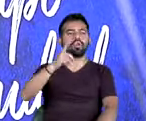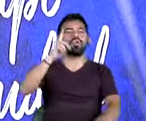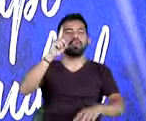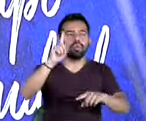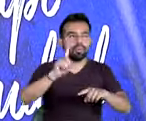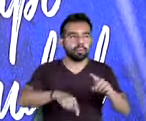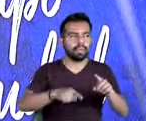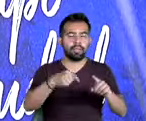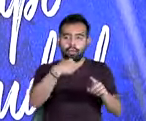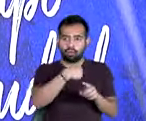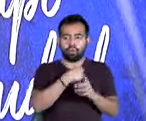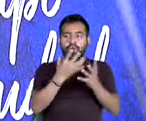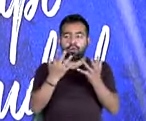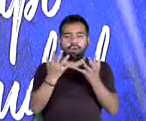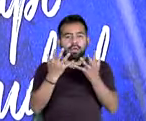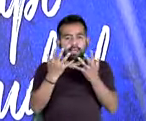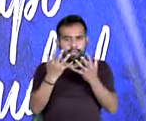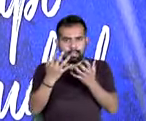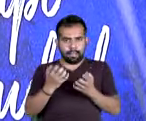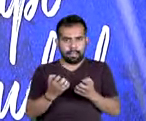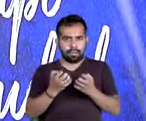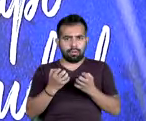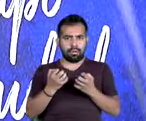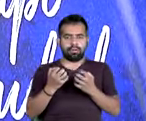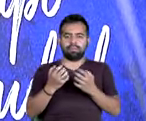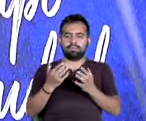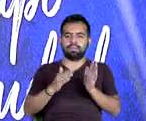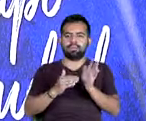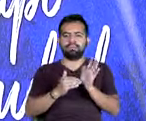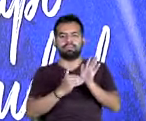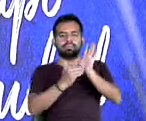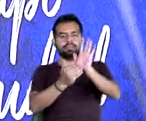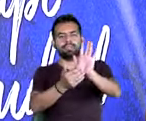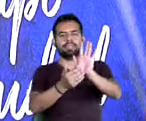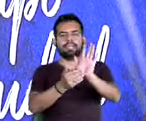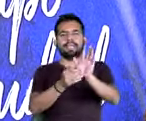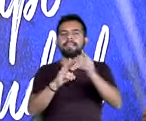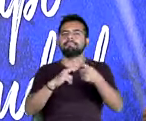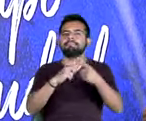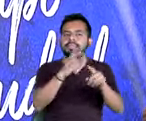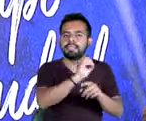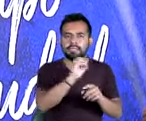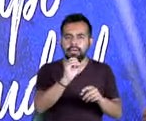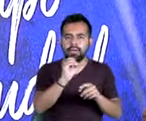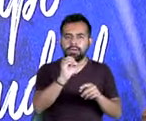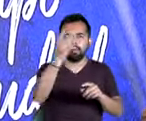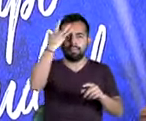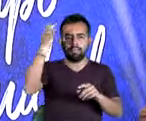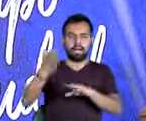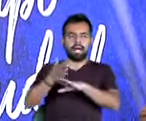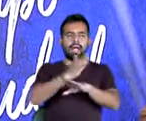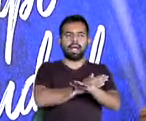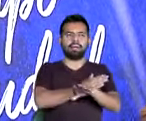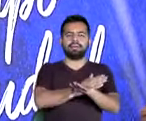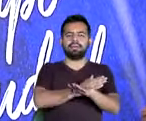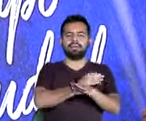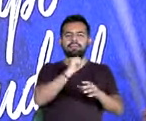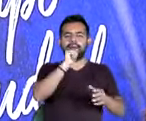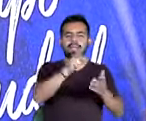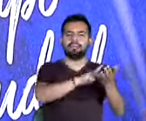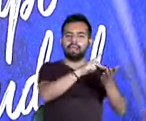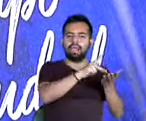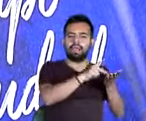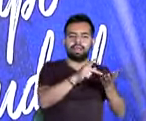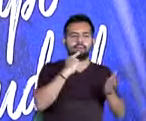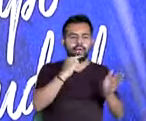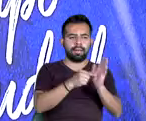se quiera escindir empiece de cero. Va a ser partícipe de las deudas generadas por ejemplo, la Ruta